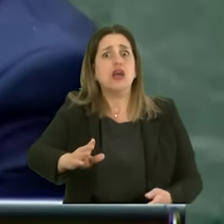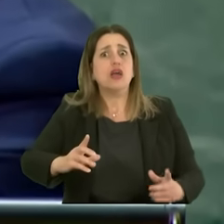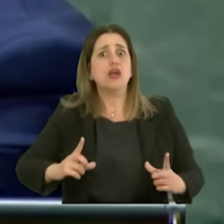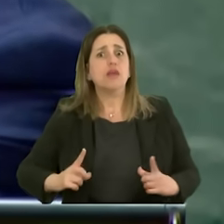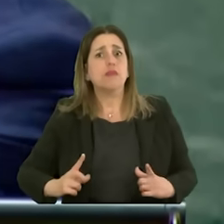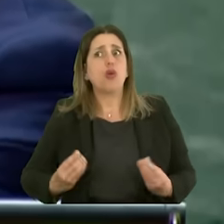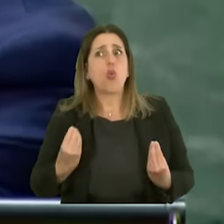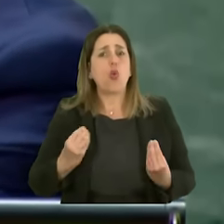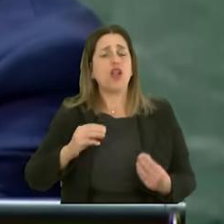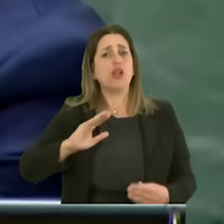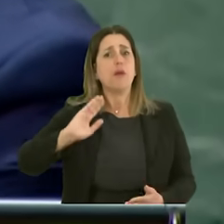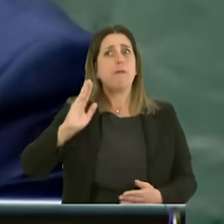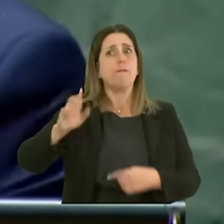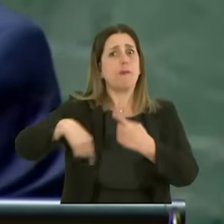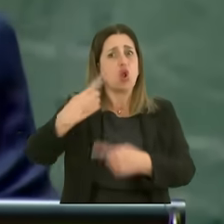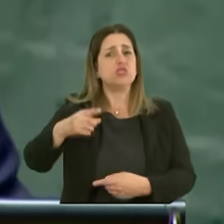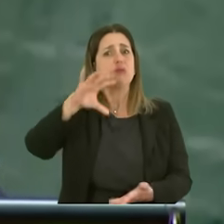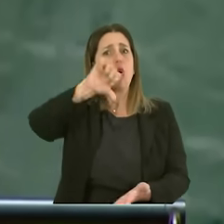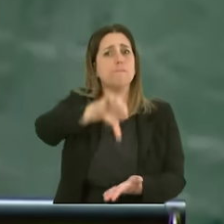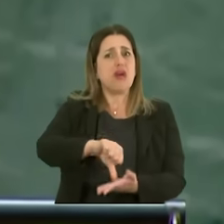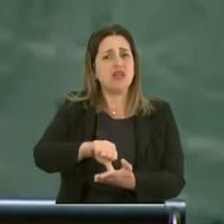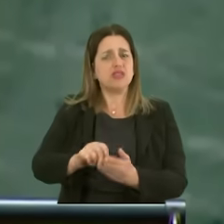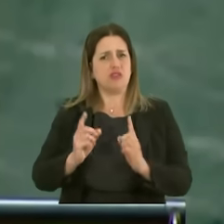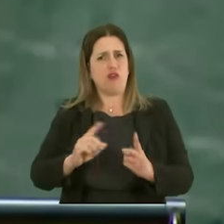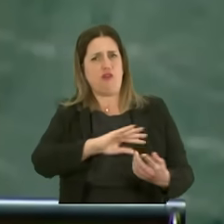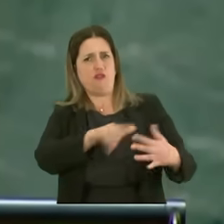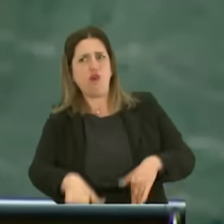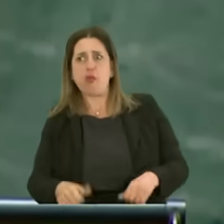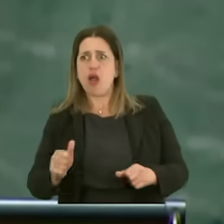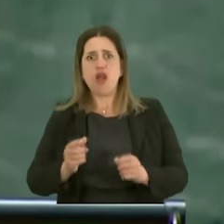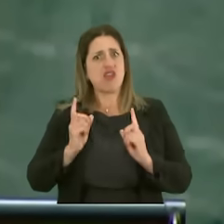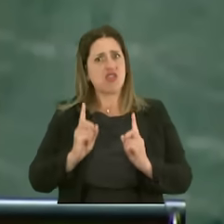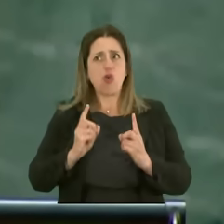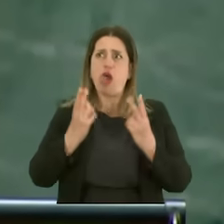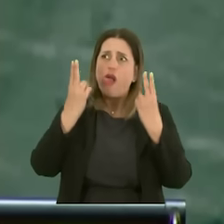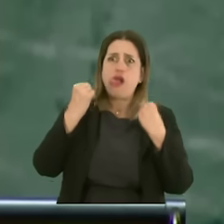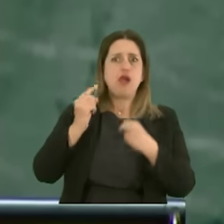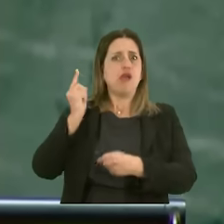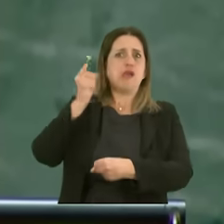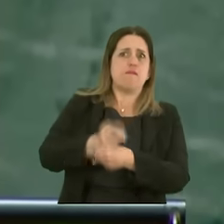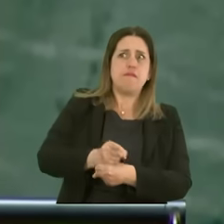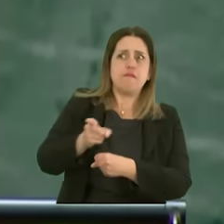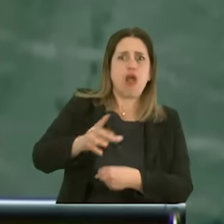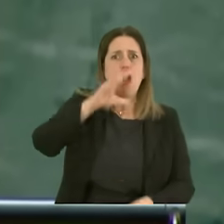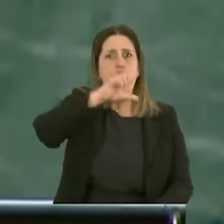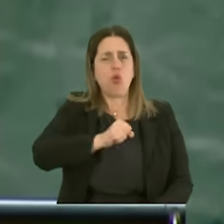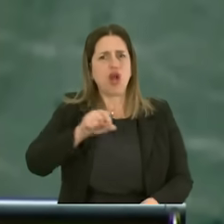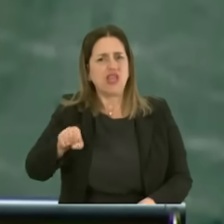saber cuál va a ser el próximo país que va a verse sometido a lo que están